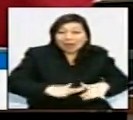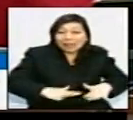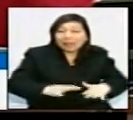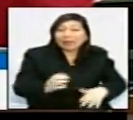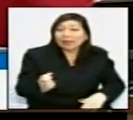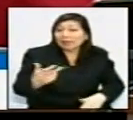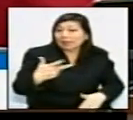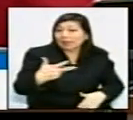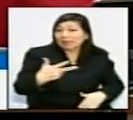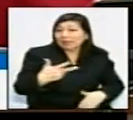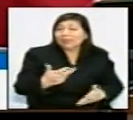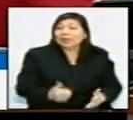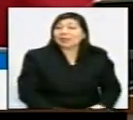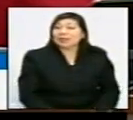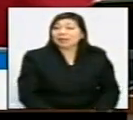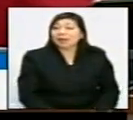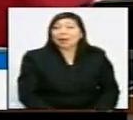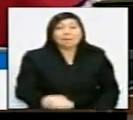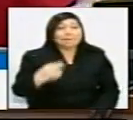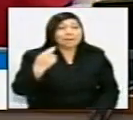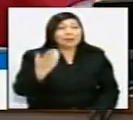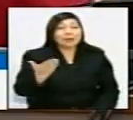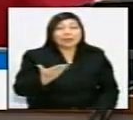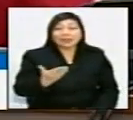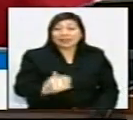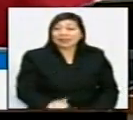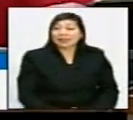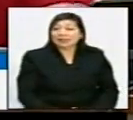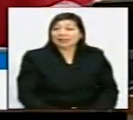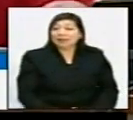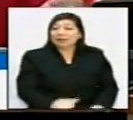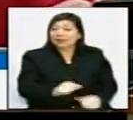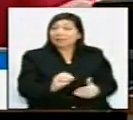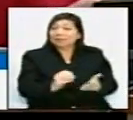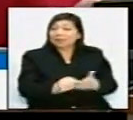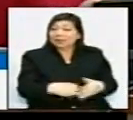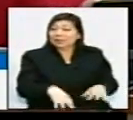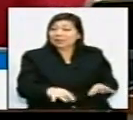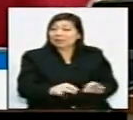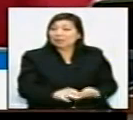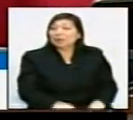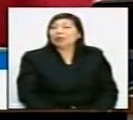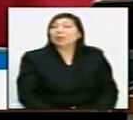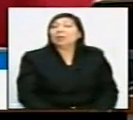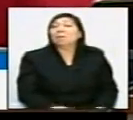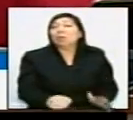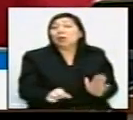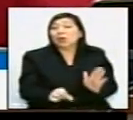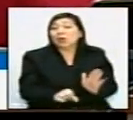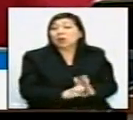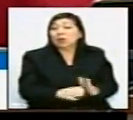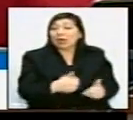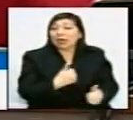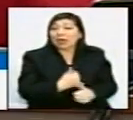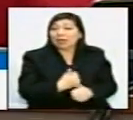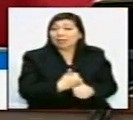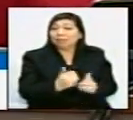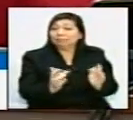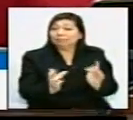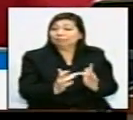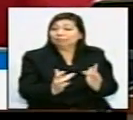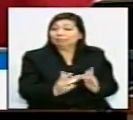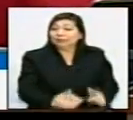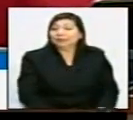el tercer lineamiento de política, el tercer eje. Por ejemplo, en Ayacucho se ha